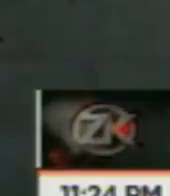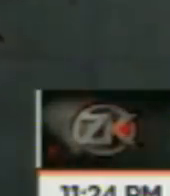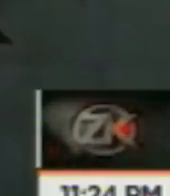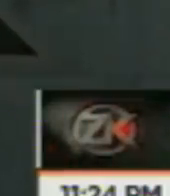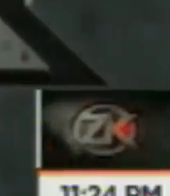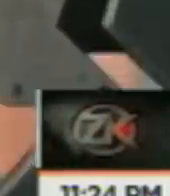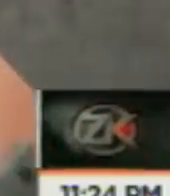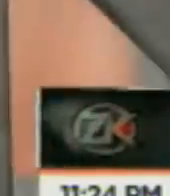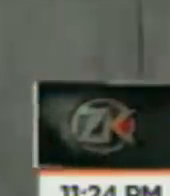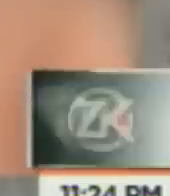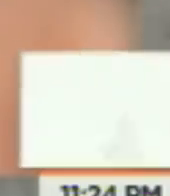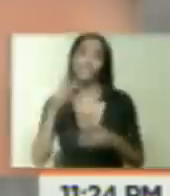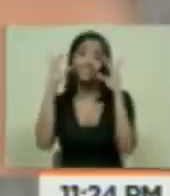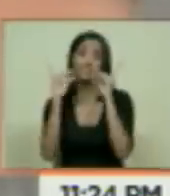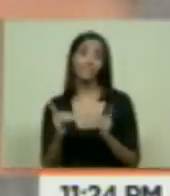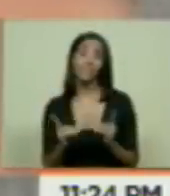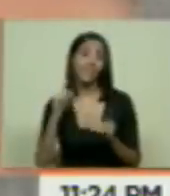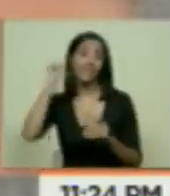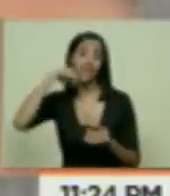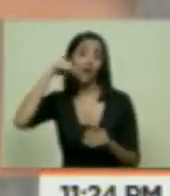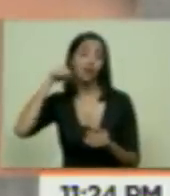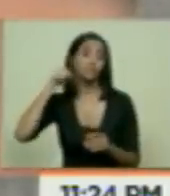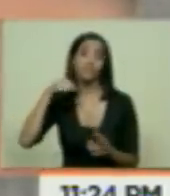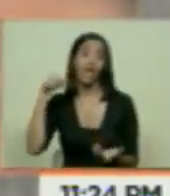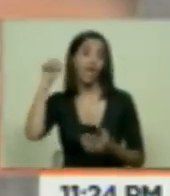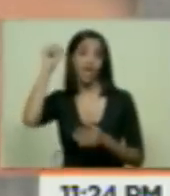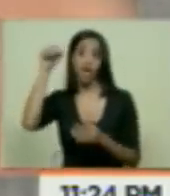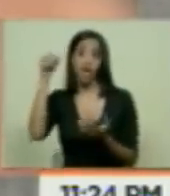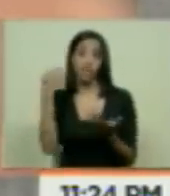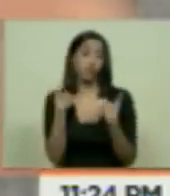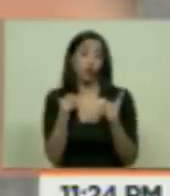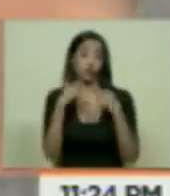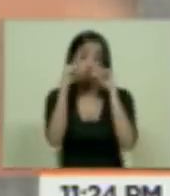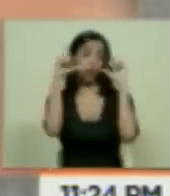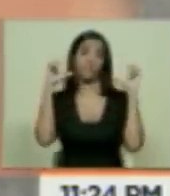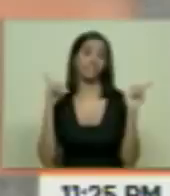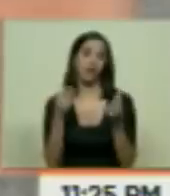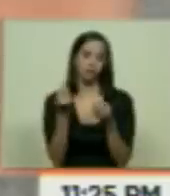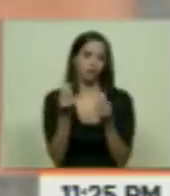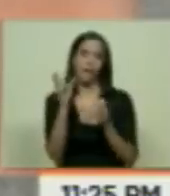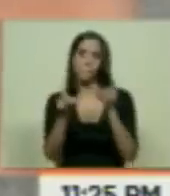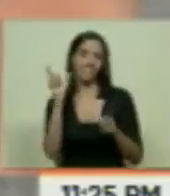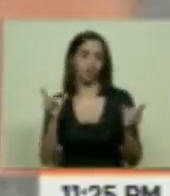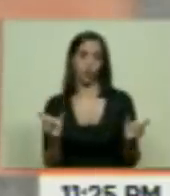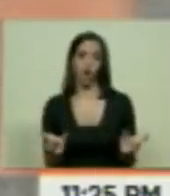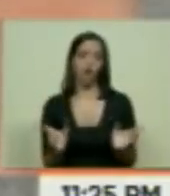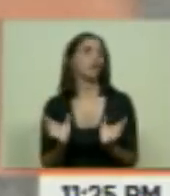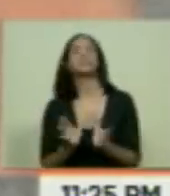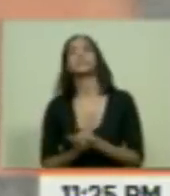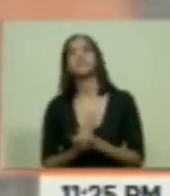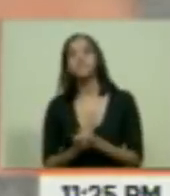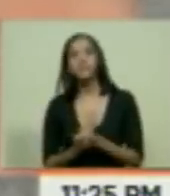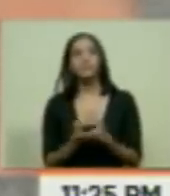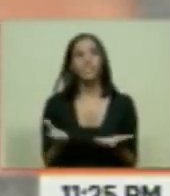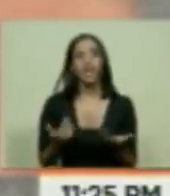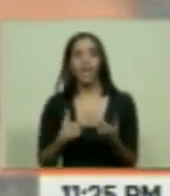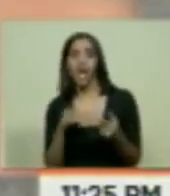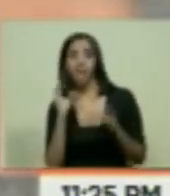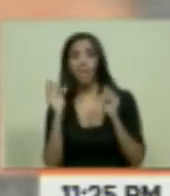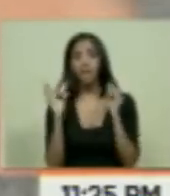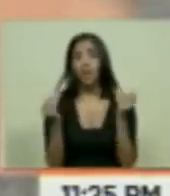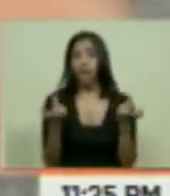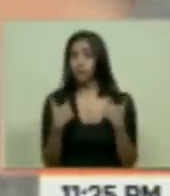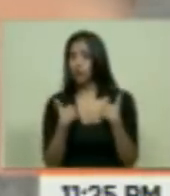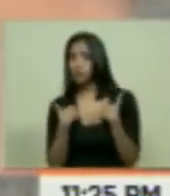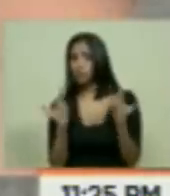Bueno, yo decidí grabarles este video porque realmente estoy sorprendida de la cantidad de gente que anda comentando en mis posts que